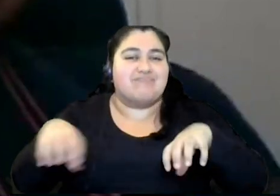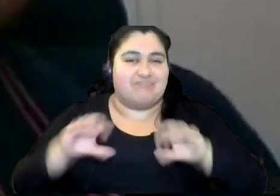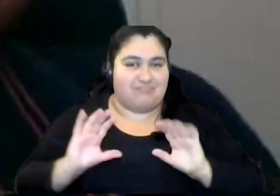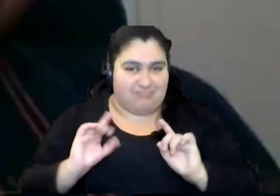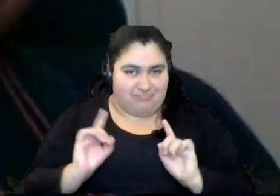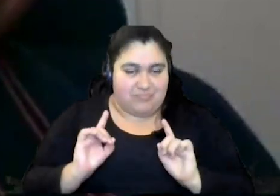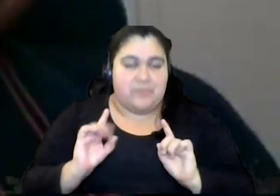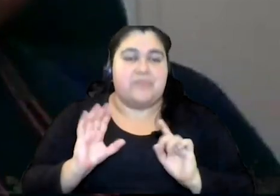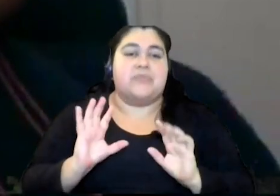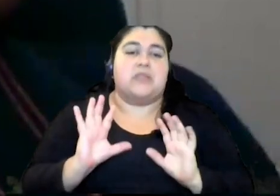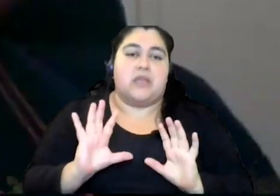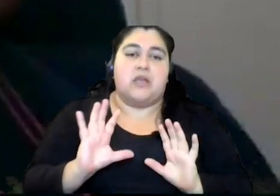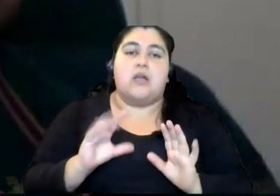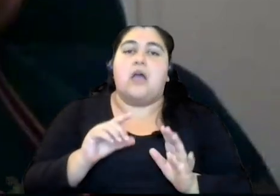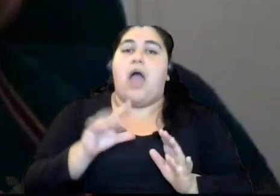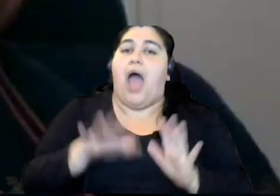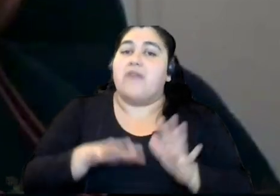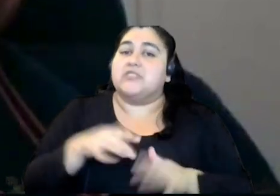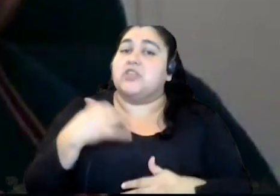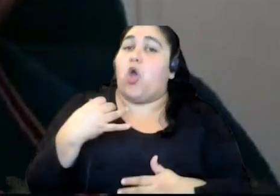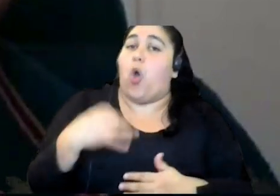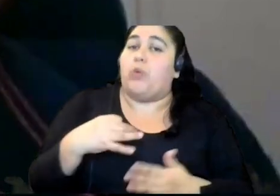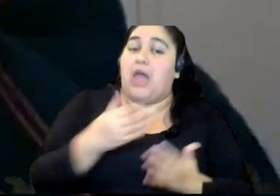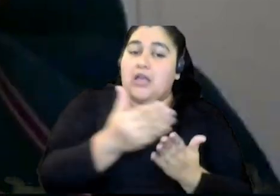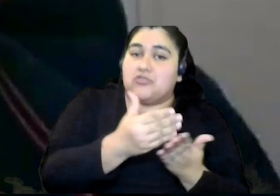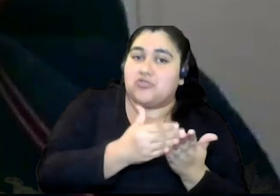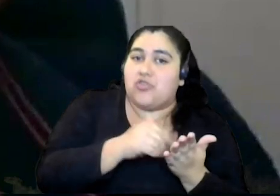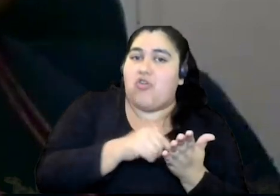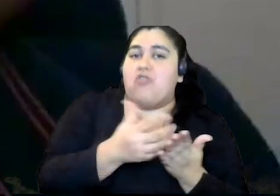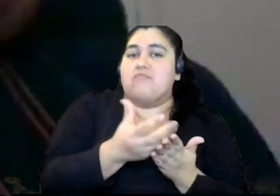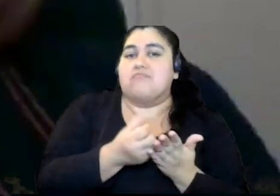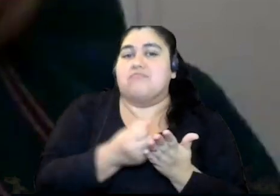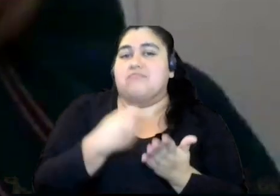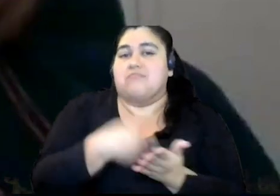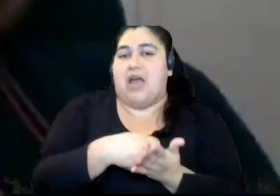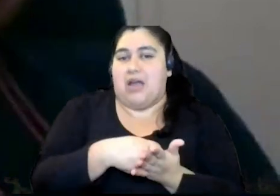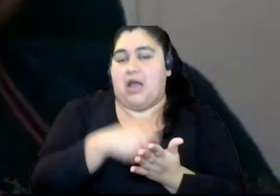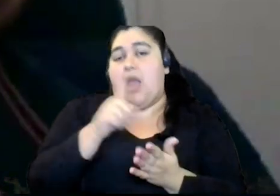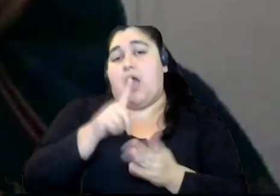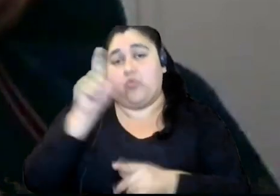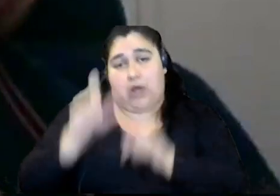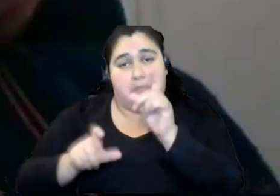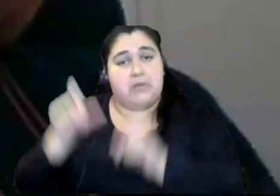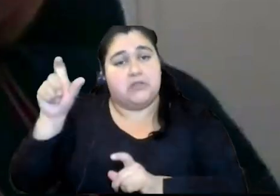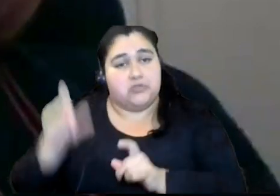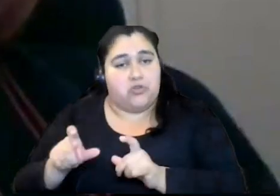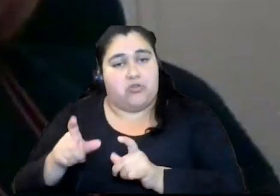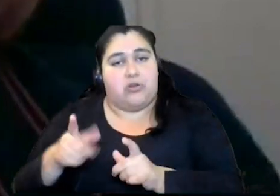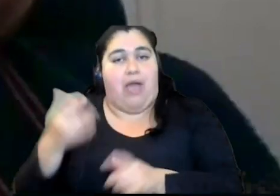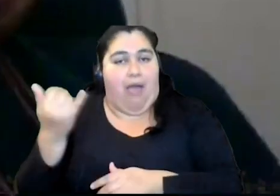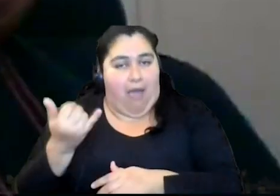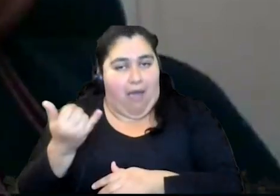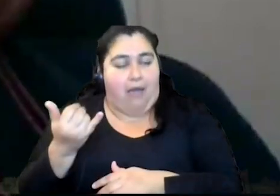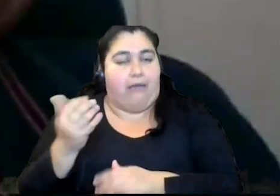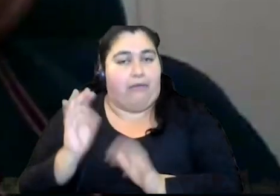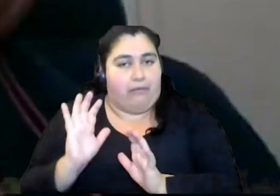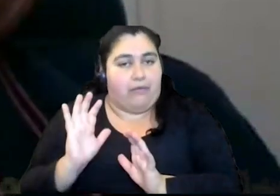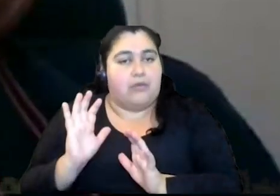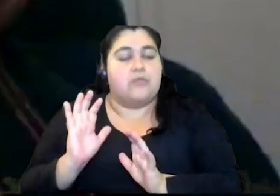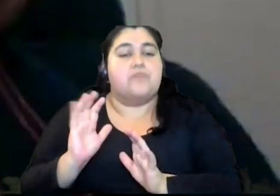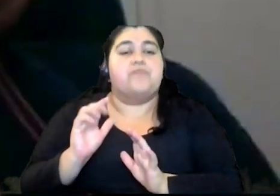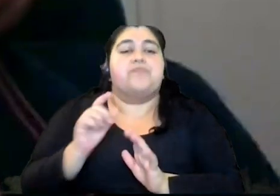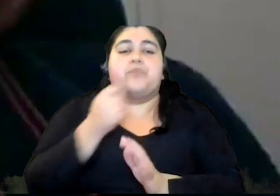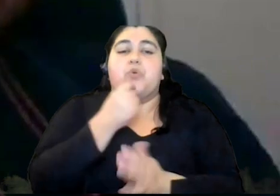viste que la obligación es para todo contribuyente, y si bien hay contribuyentes de hecho y de derecho,